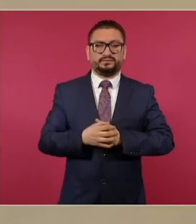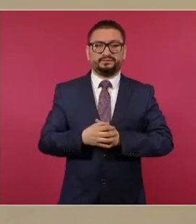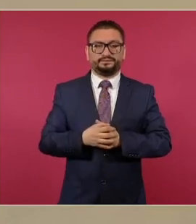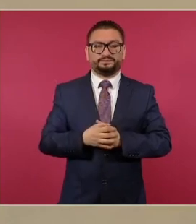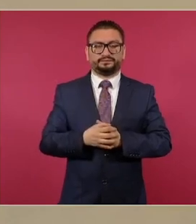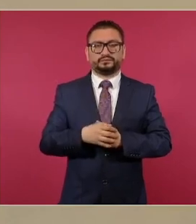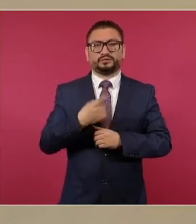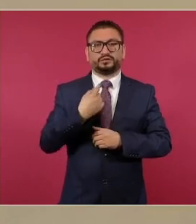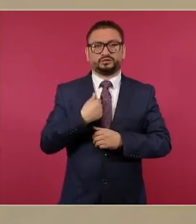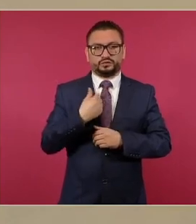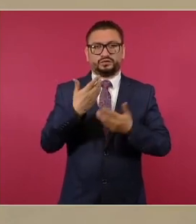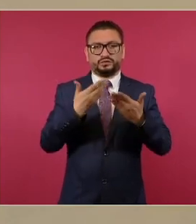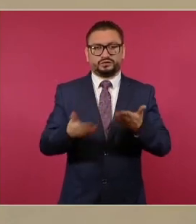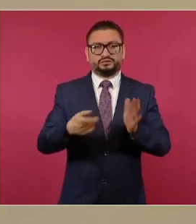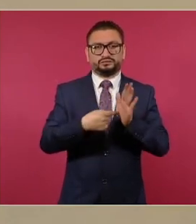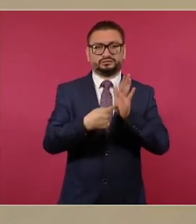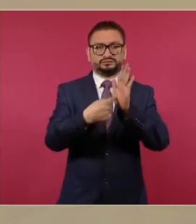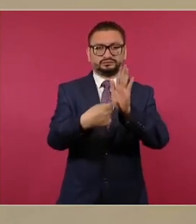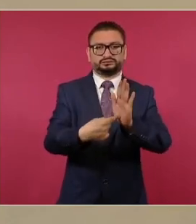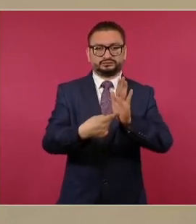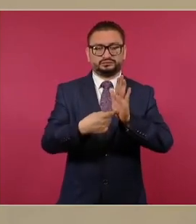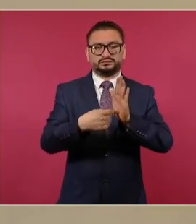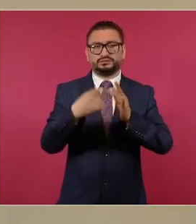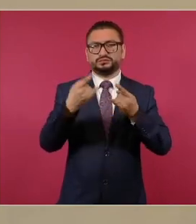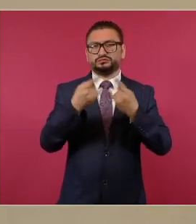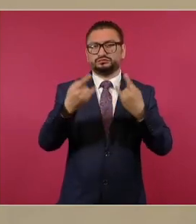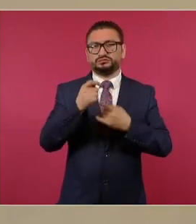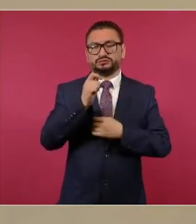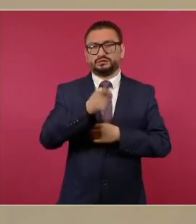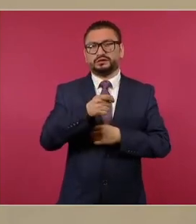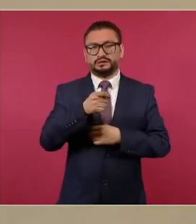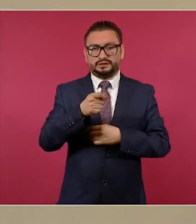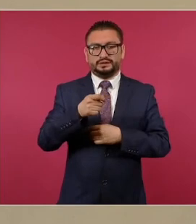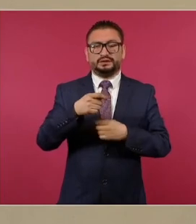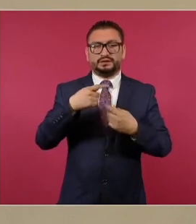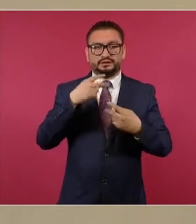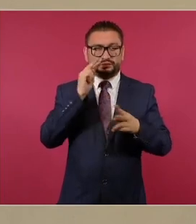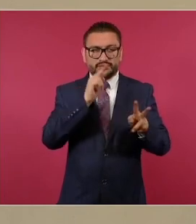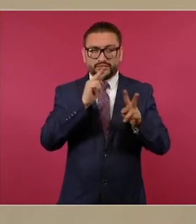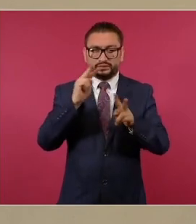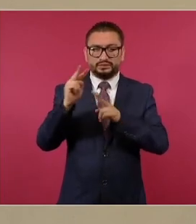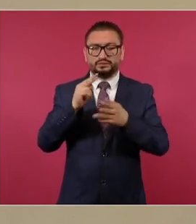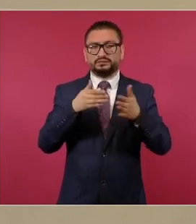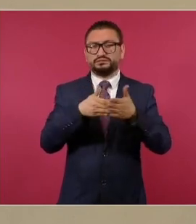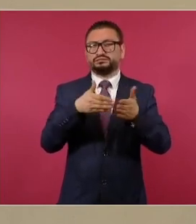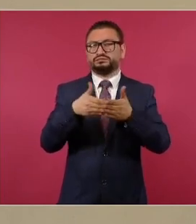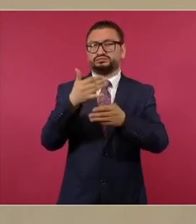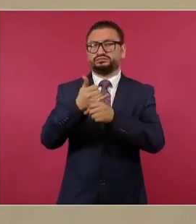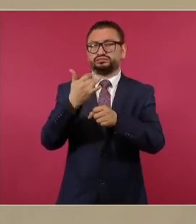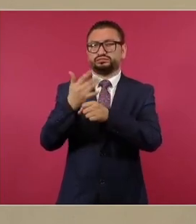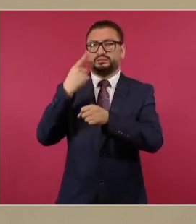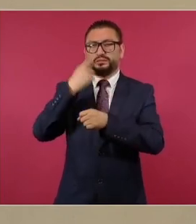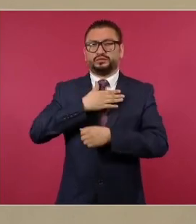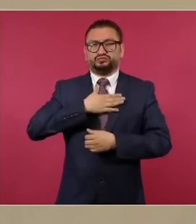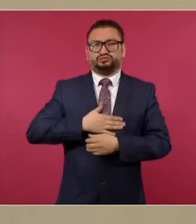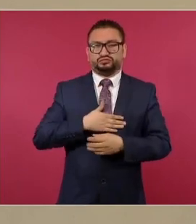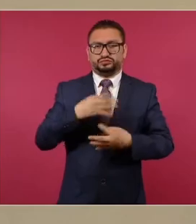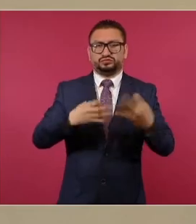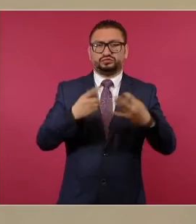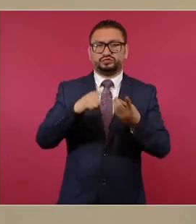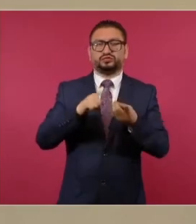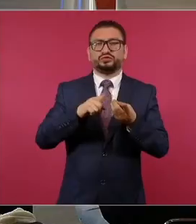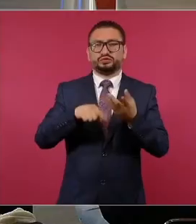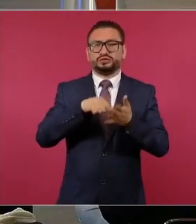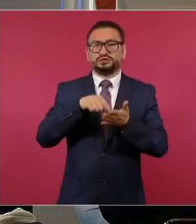Me voy a permitir en esta ocasión presentar este caso en el que se observan obstáculos para la impartición de justicia en el Centro